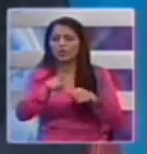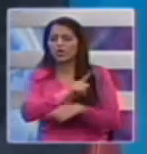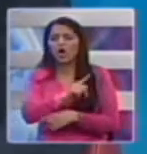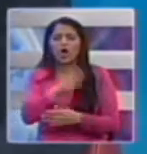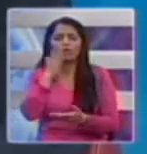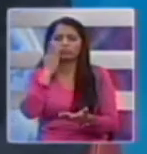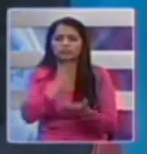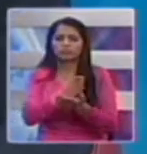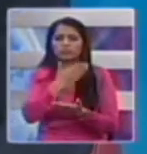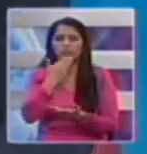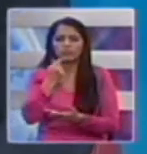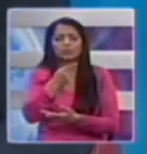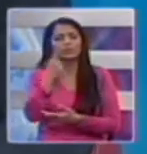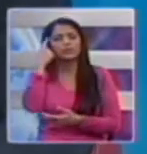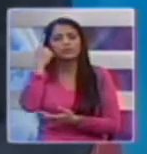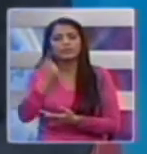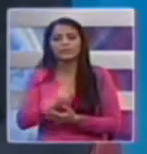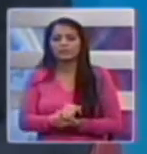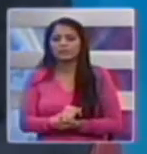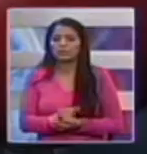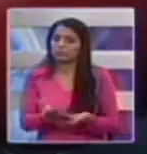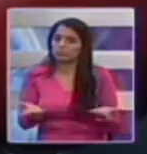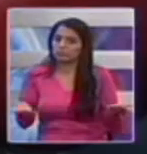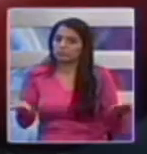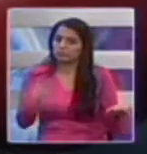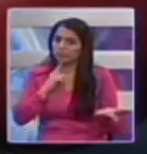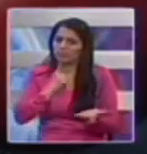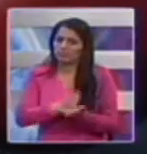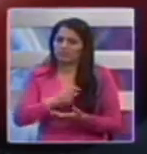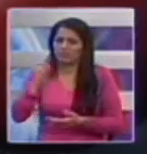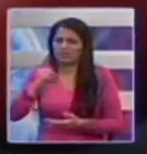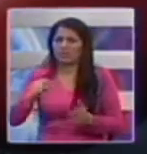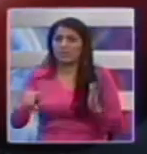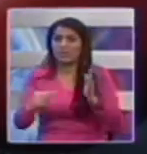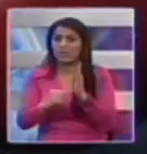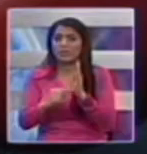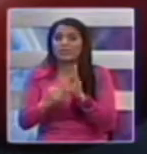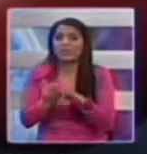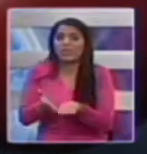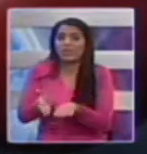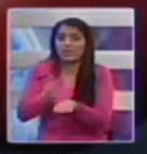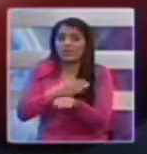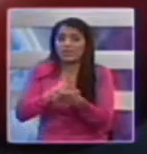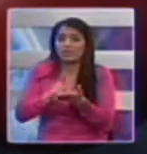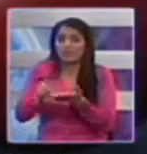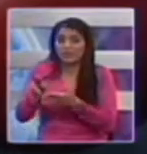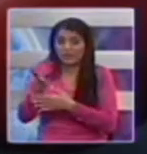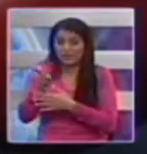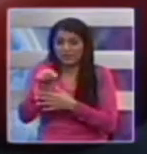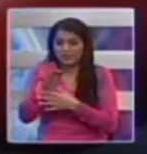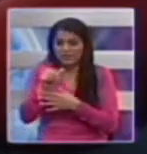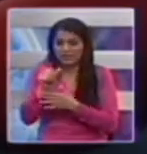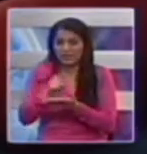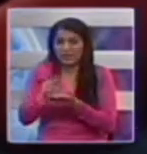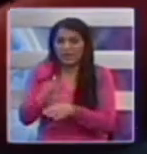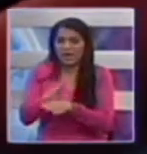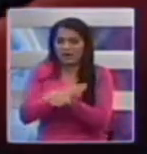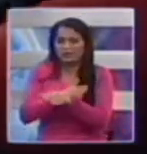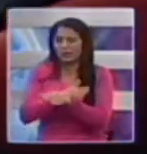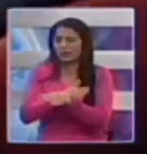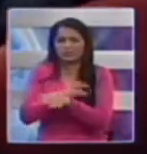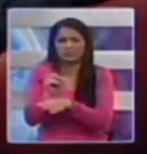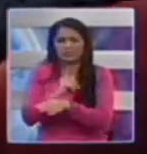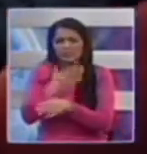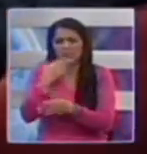que eliminarlo. ¿Lo ve así usted también? Definitivamente, hay que eliminar el anticipo al impuesto a la renta. ¿Qué pasa cuando usted